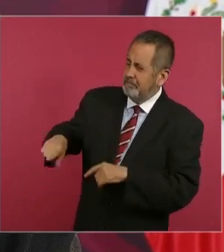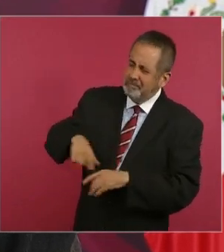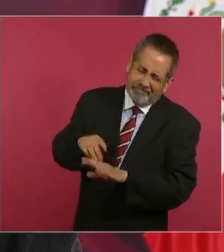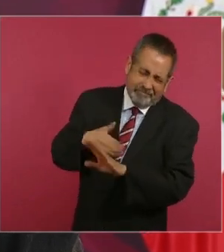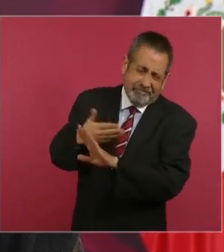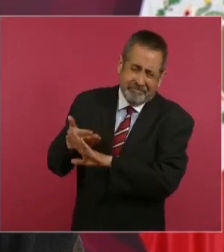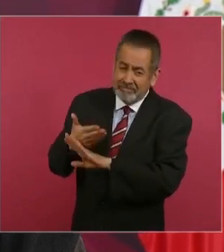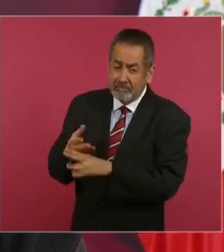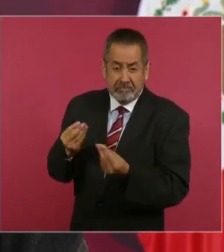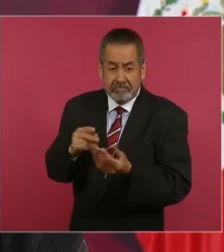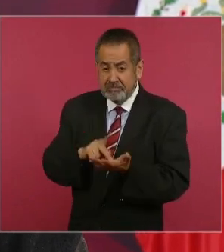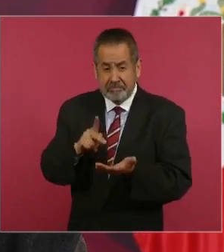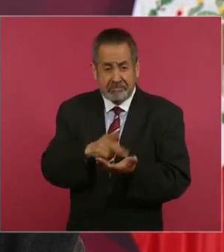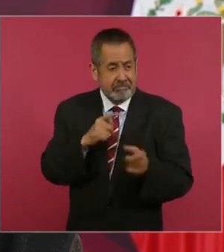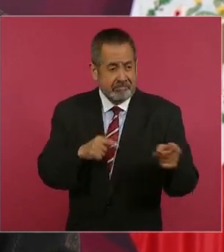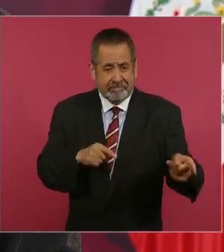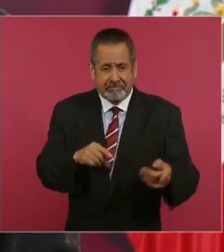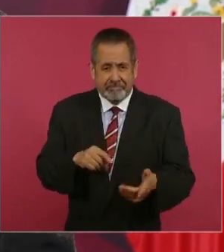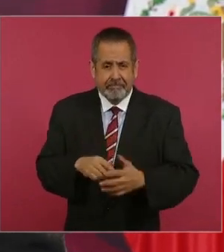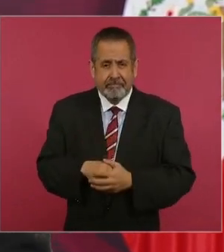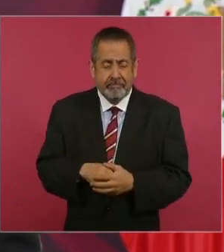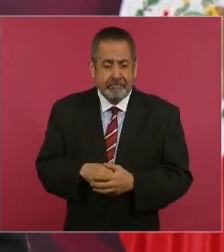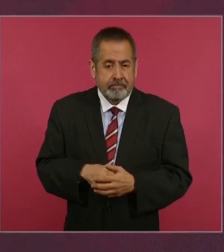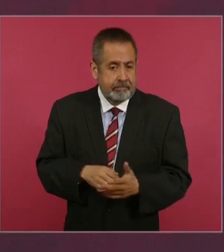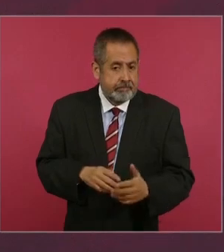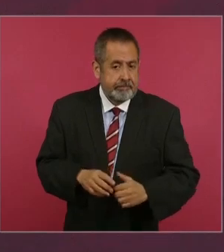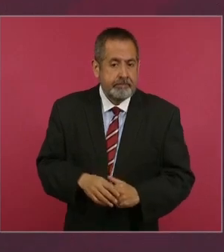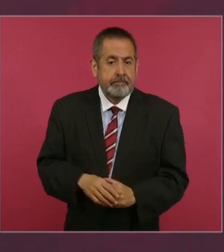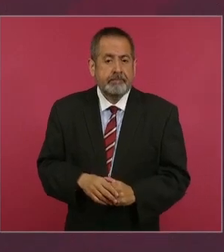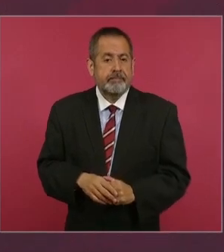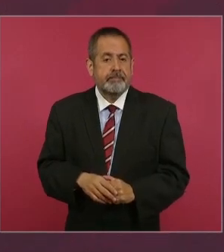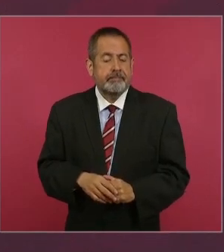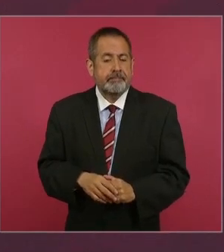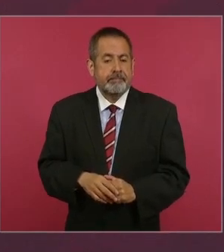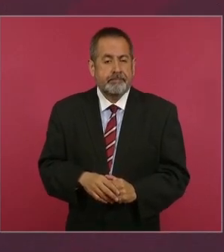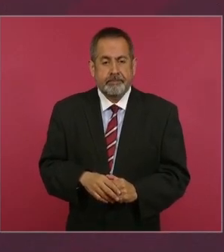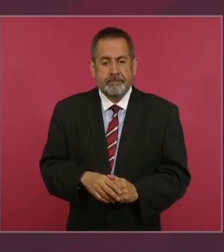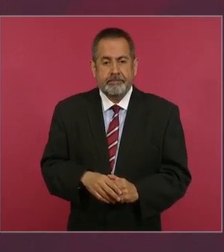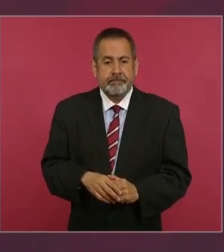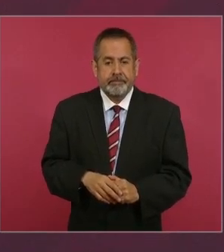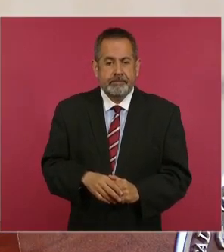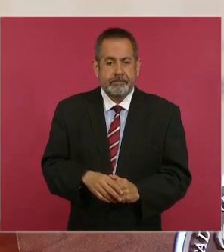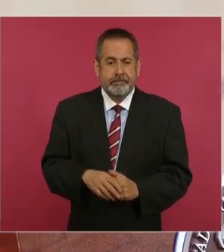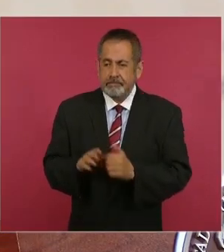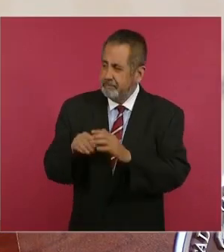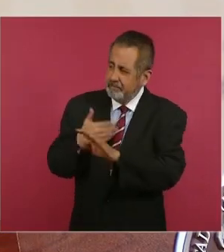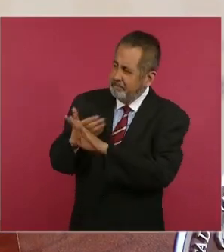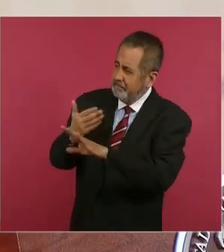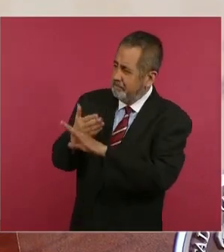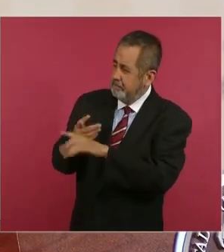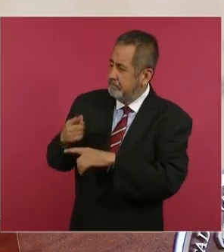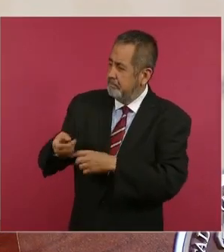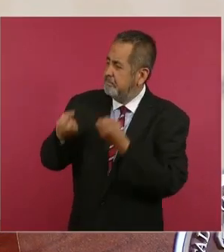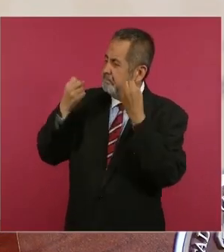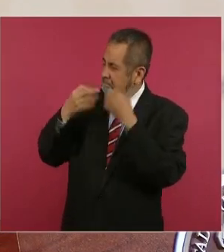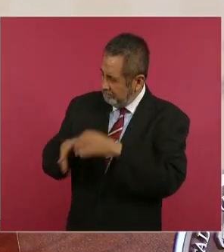gobierno este nos vayan a a tumbar